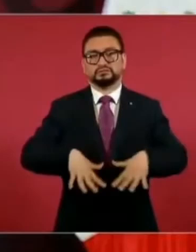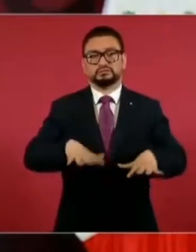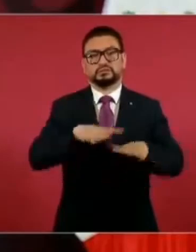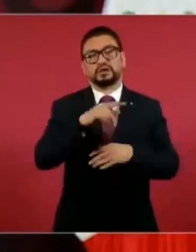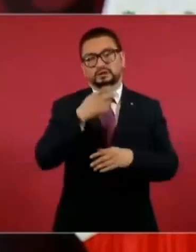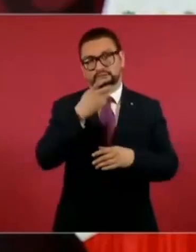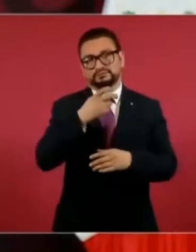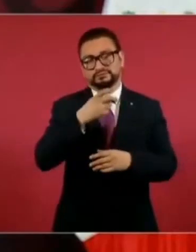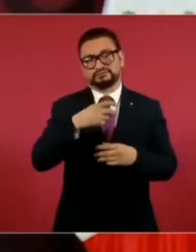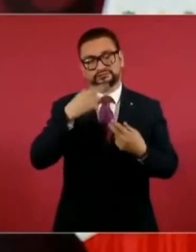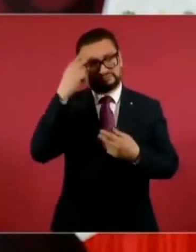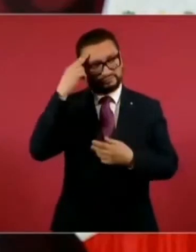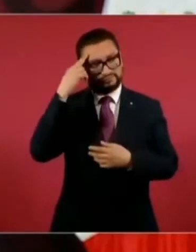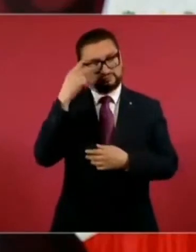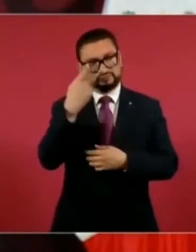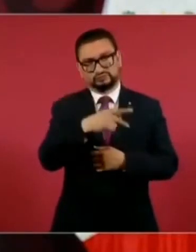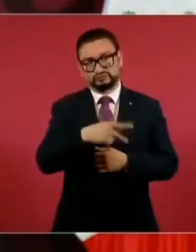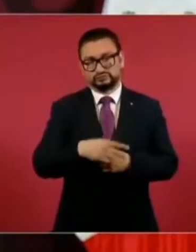Porfiriato,